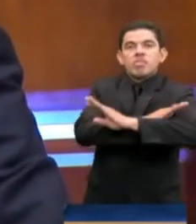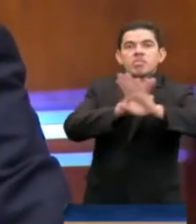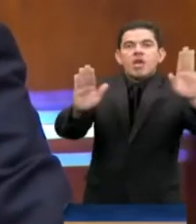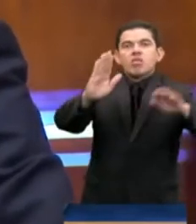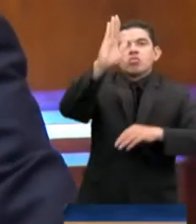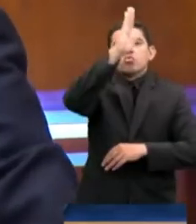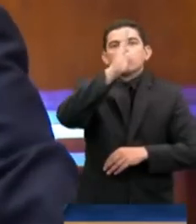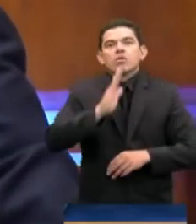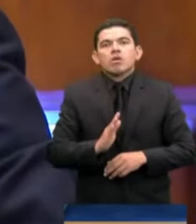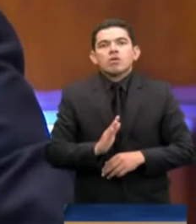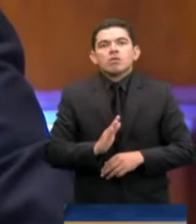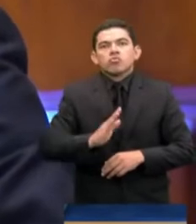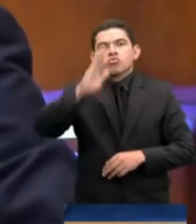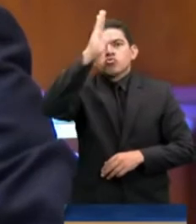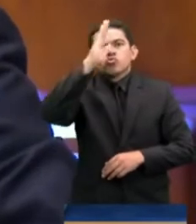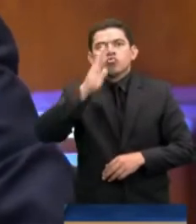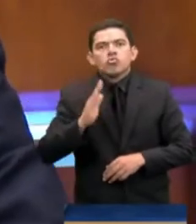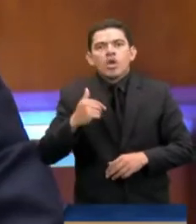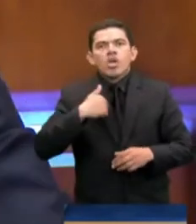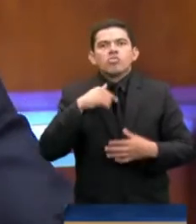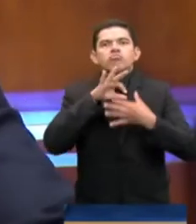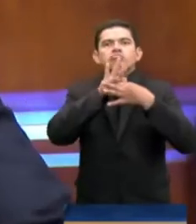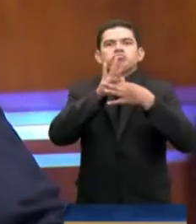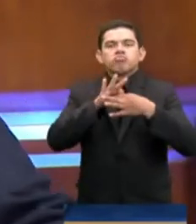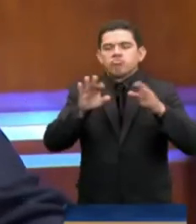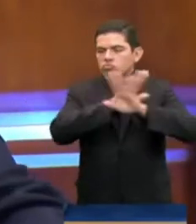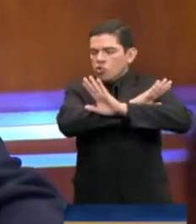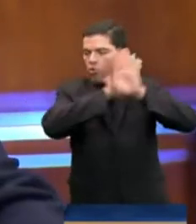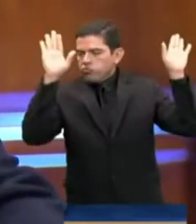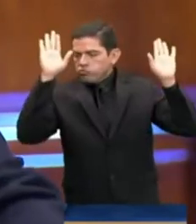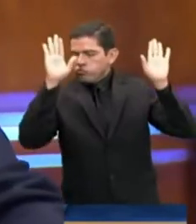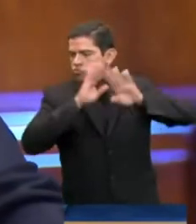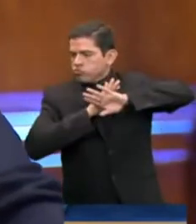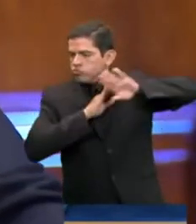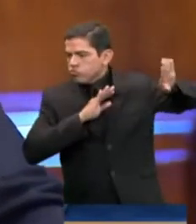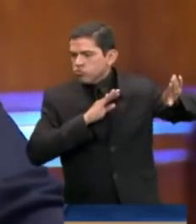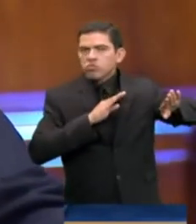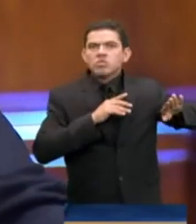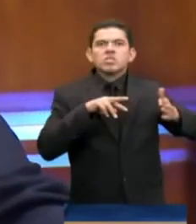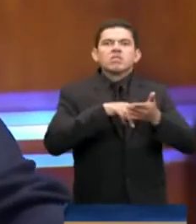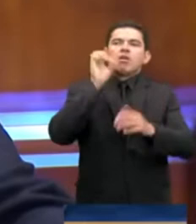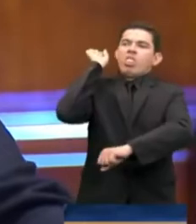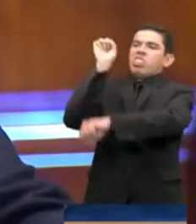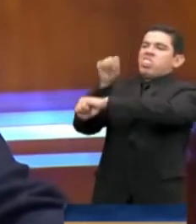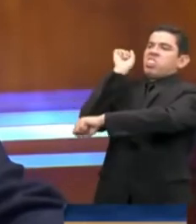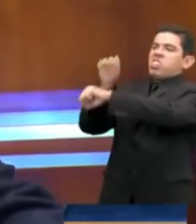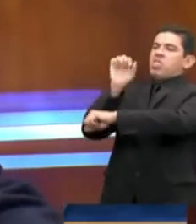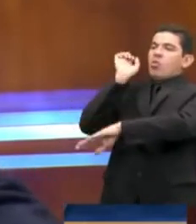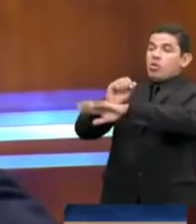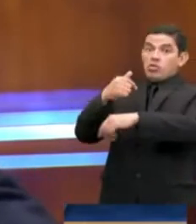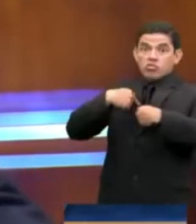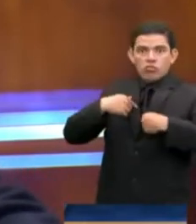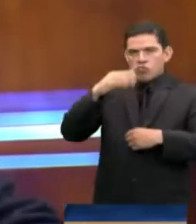Jamás, eso jamás pasará, porque sería traicionar al pueblo